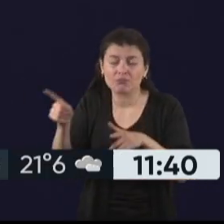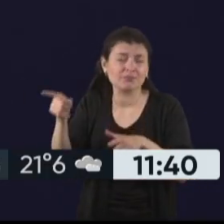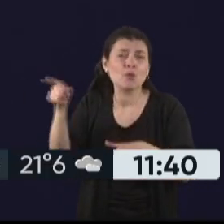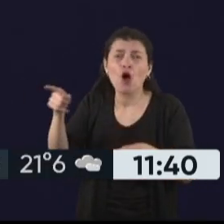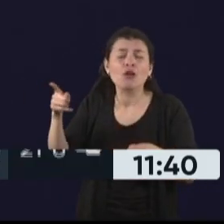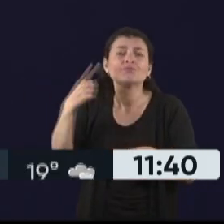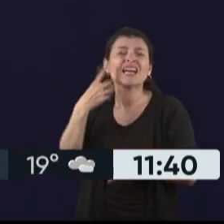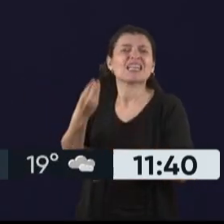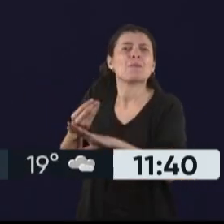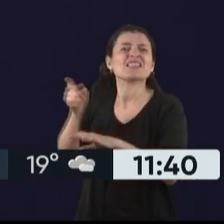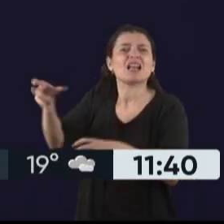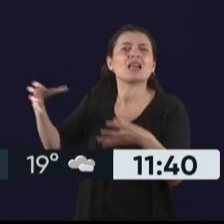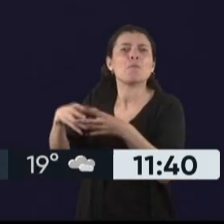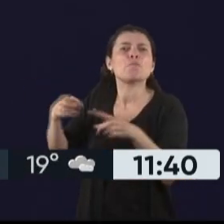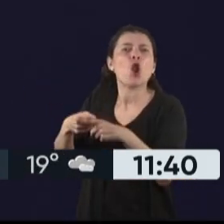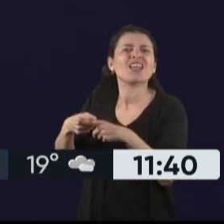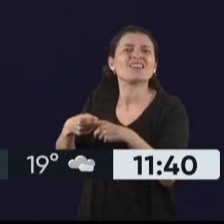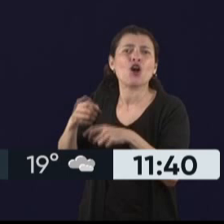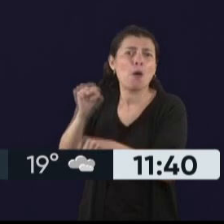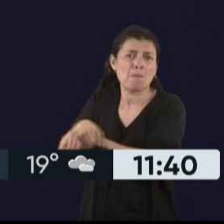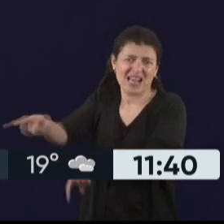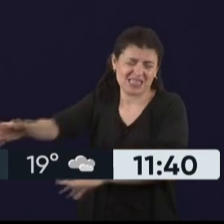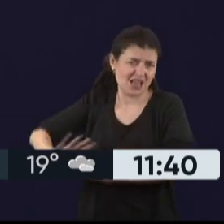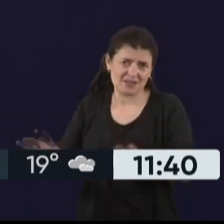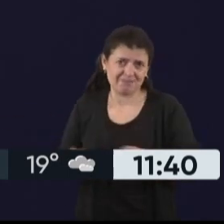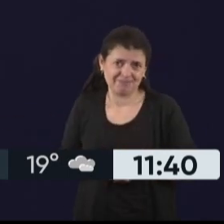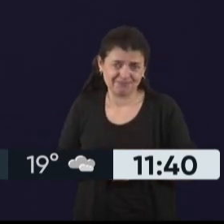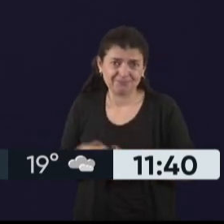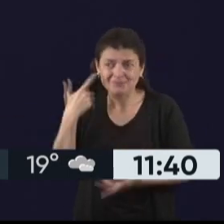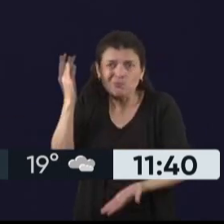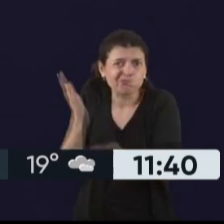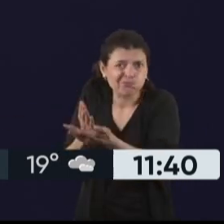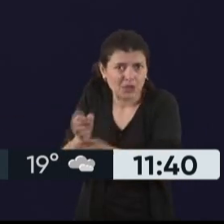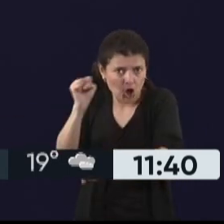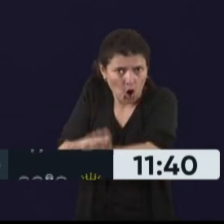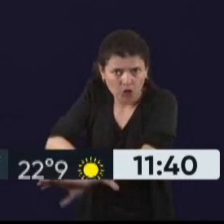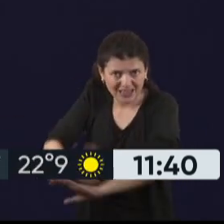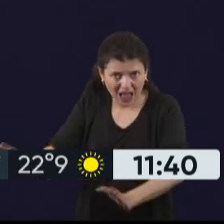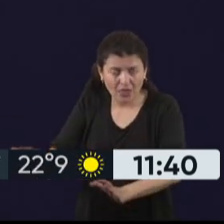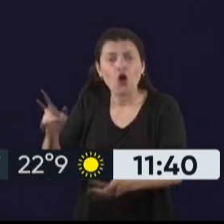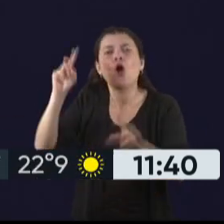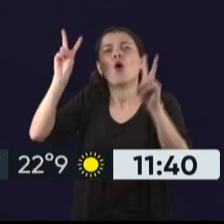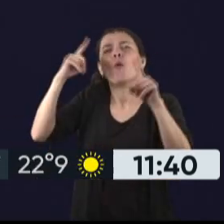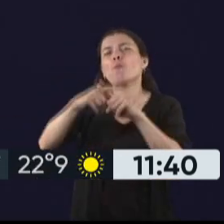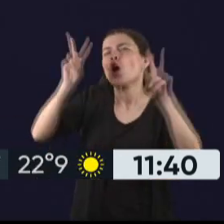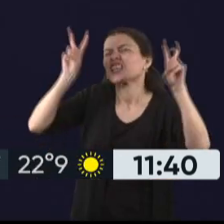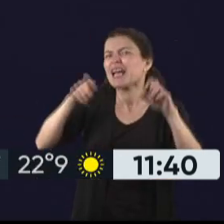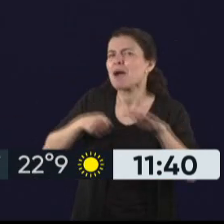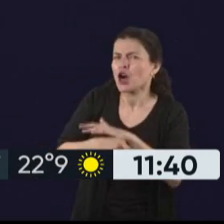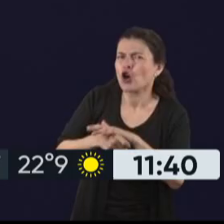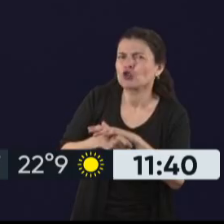tienen funcionarios con causas de corrupción, muchos de ellos, y condenados por causas de corrupción, pero parece que esa